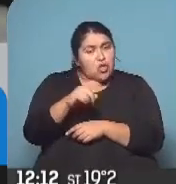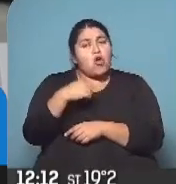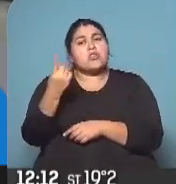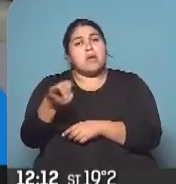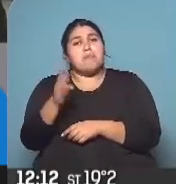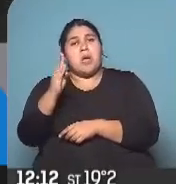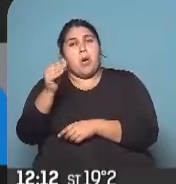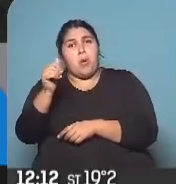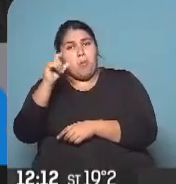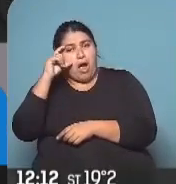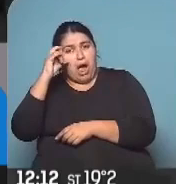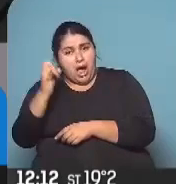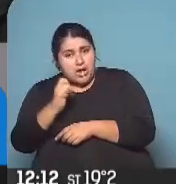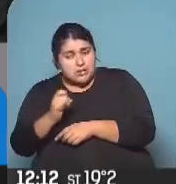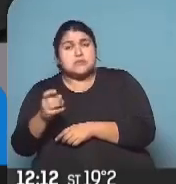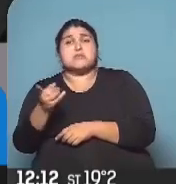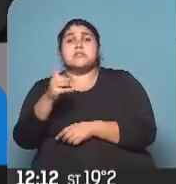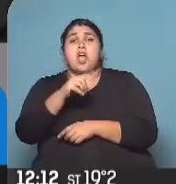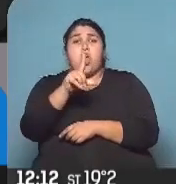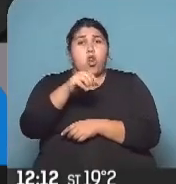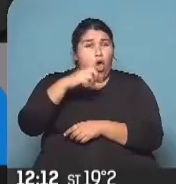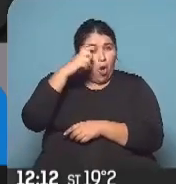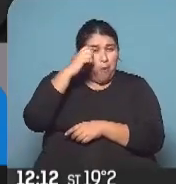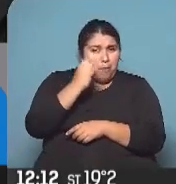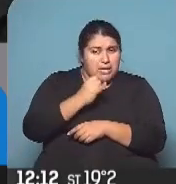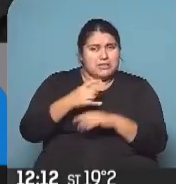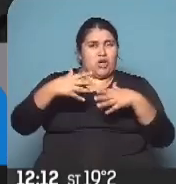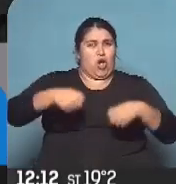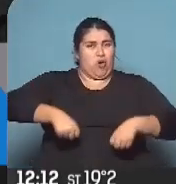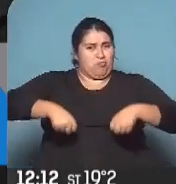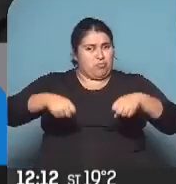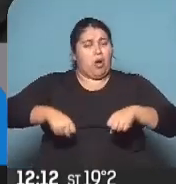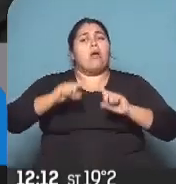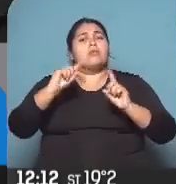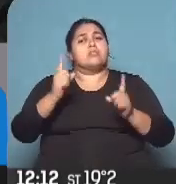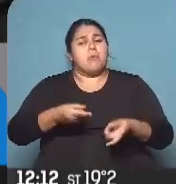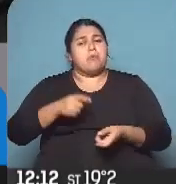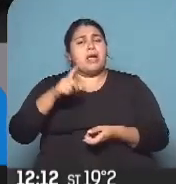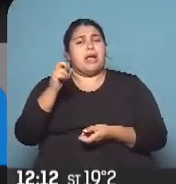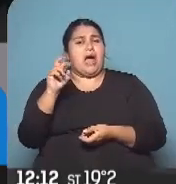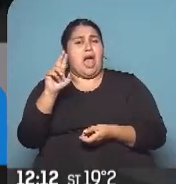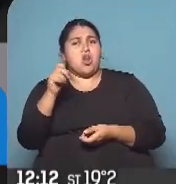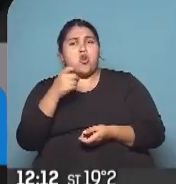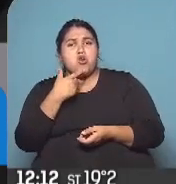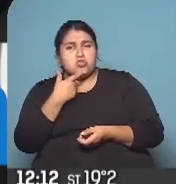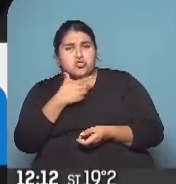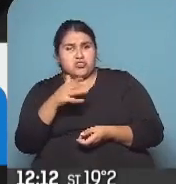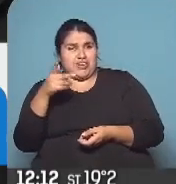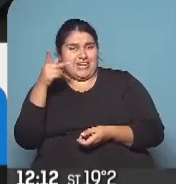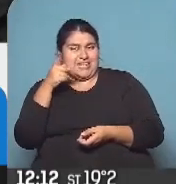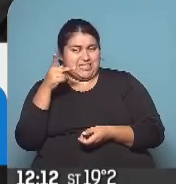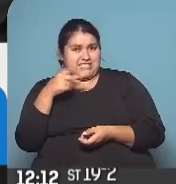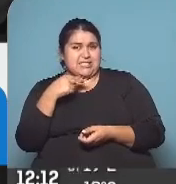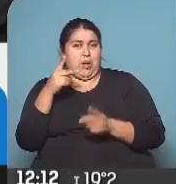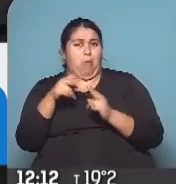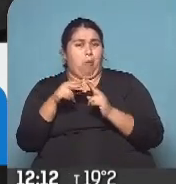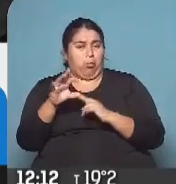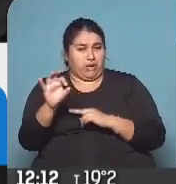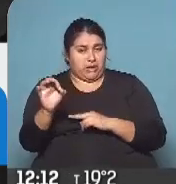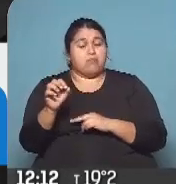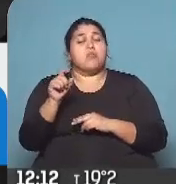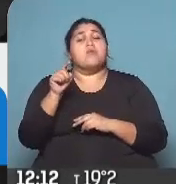Lázaro Báez, Julio López, el hombre de los bolsos, y también Carlos Kirchner, algunos de los cuales llegan detenidos no solamente de Marcos Paz, sino también del penal de